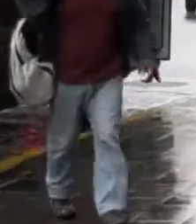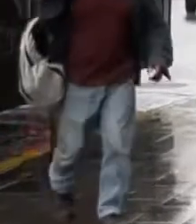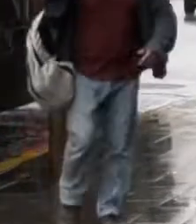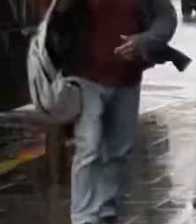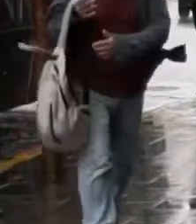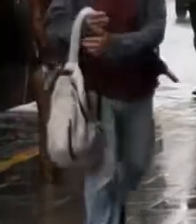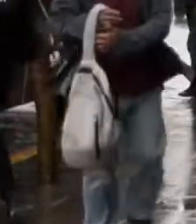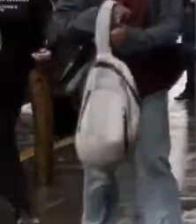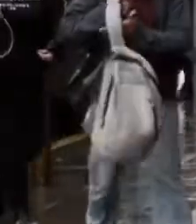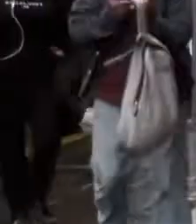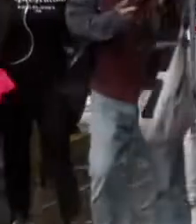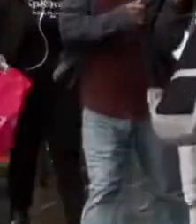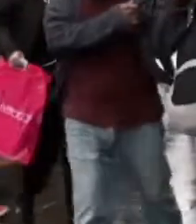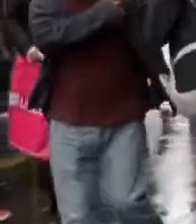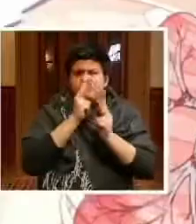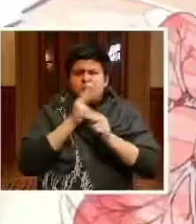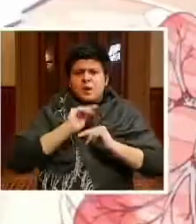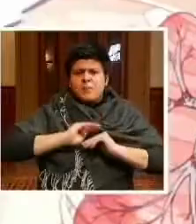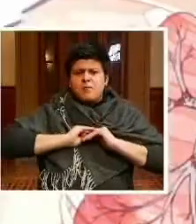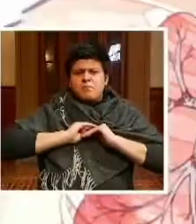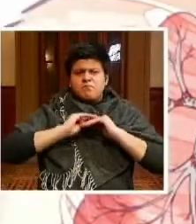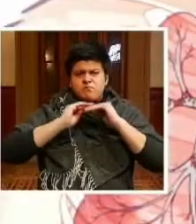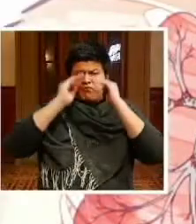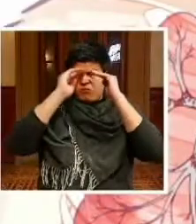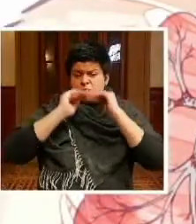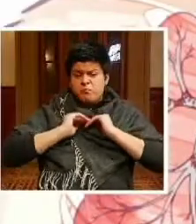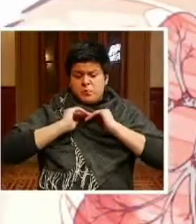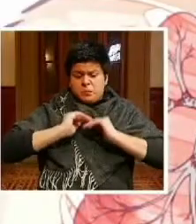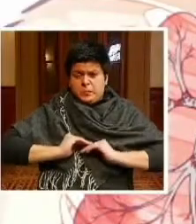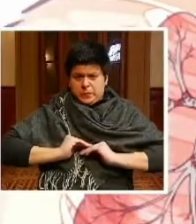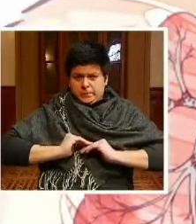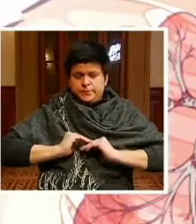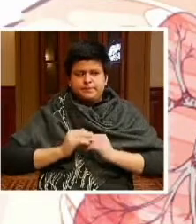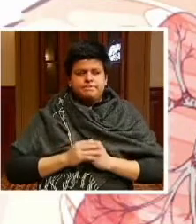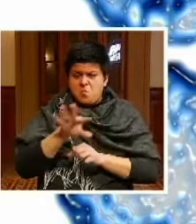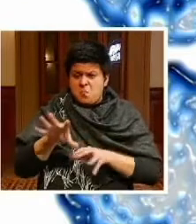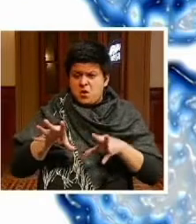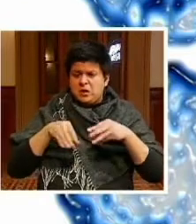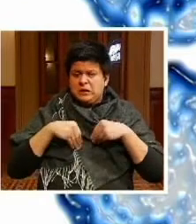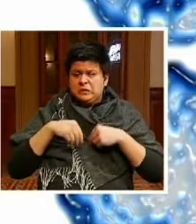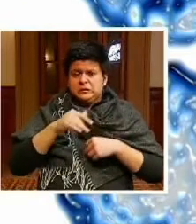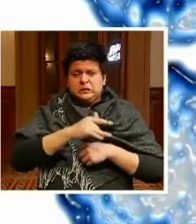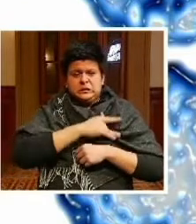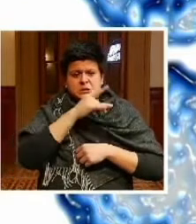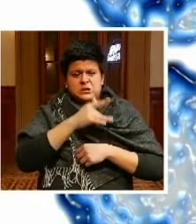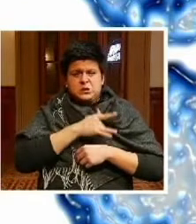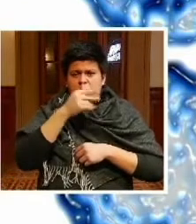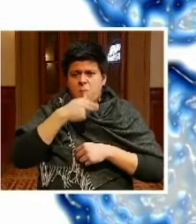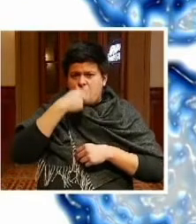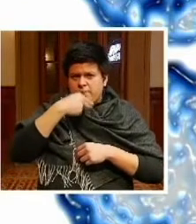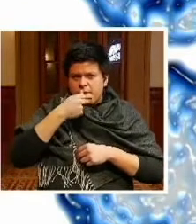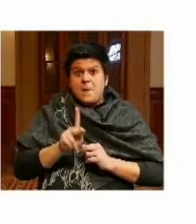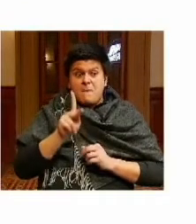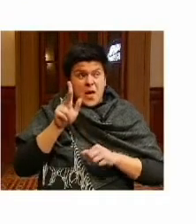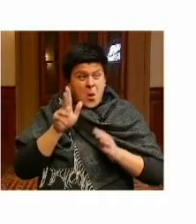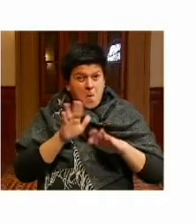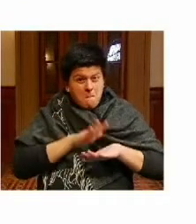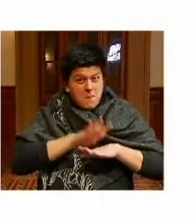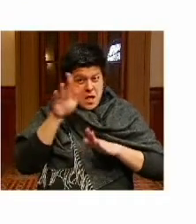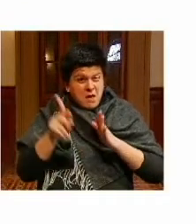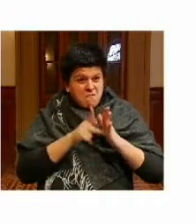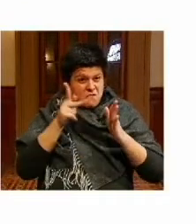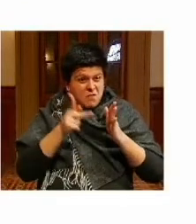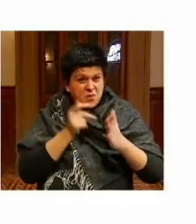deben ser atendidas por médicos expertos agregó que en el caso del resfriado común los síntomas más frecuentes son fiebre escurrimiento